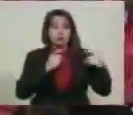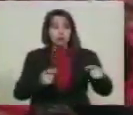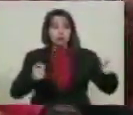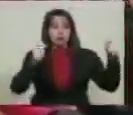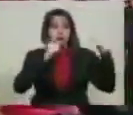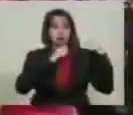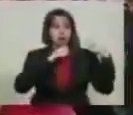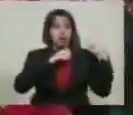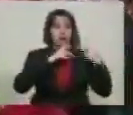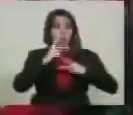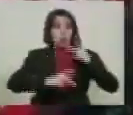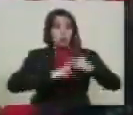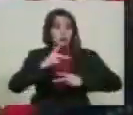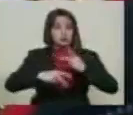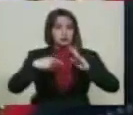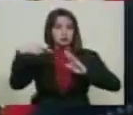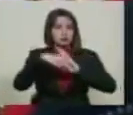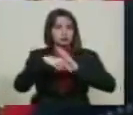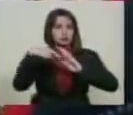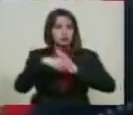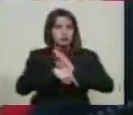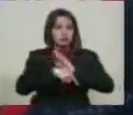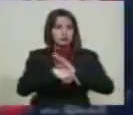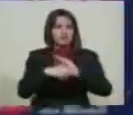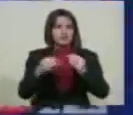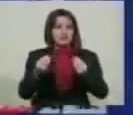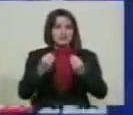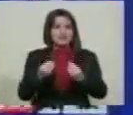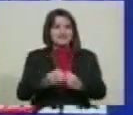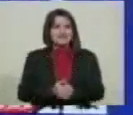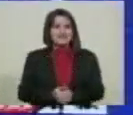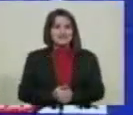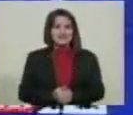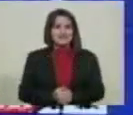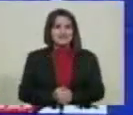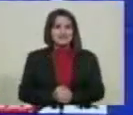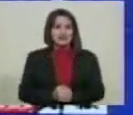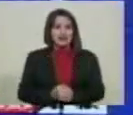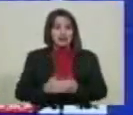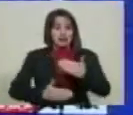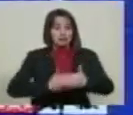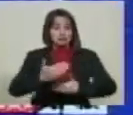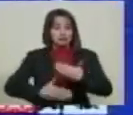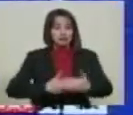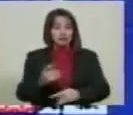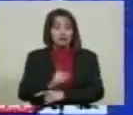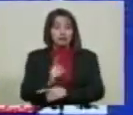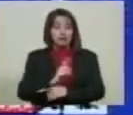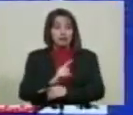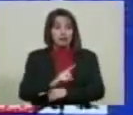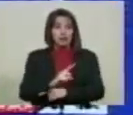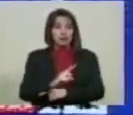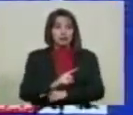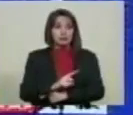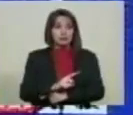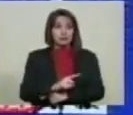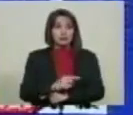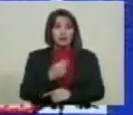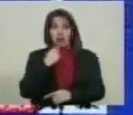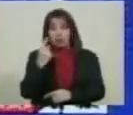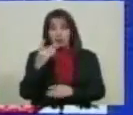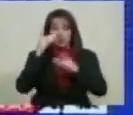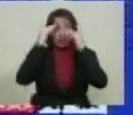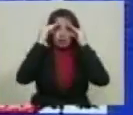de profundización, expansión y aceleración, compañera Delcy